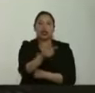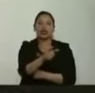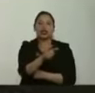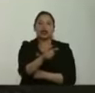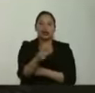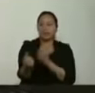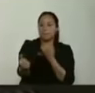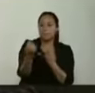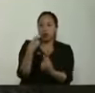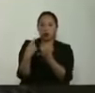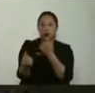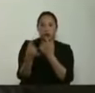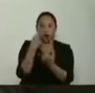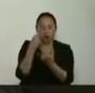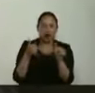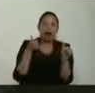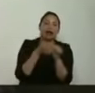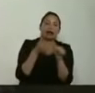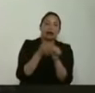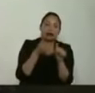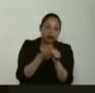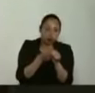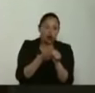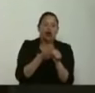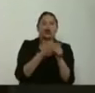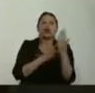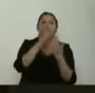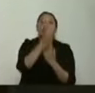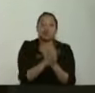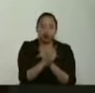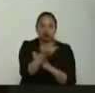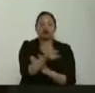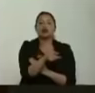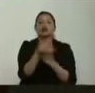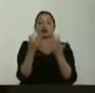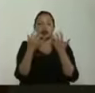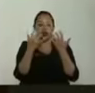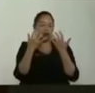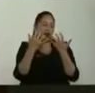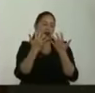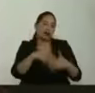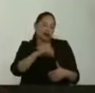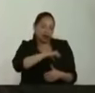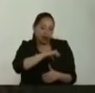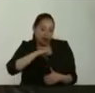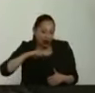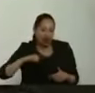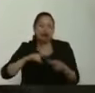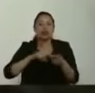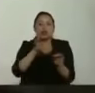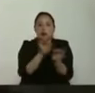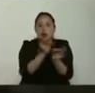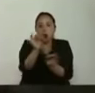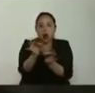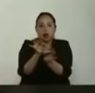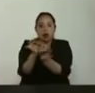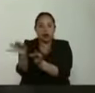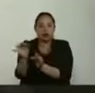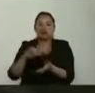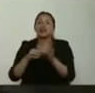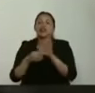departamento, de la empresa privada, de los municipios. Creo que la Universidad Pública Colombiana puede tomar estos